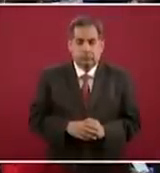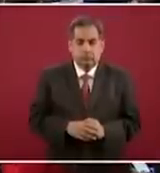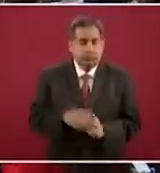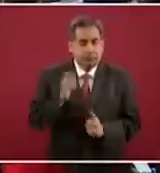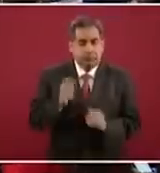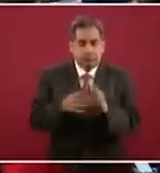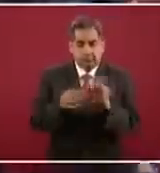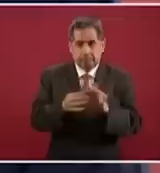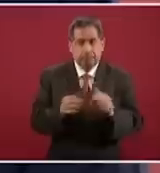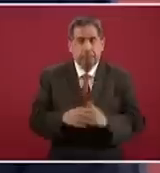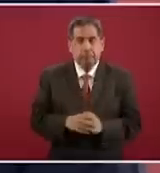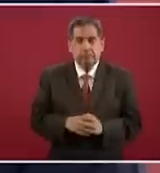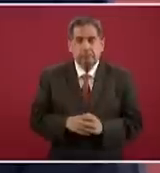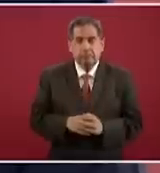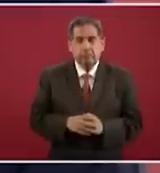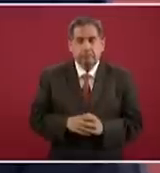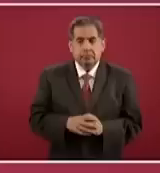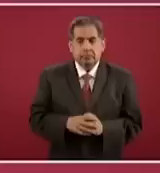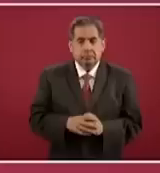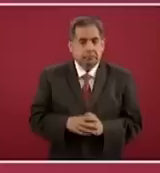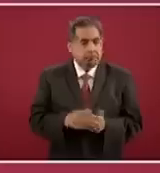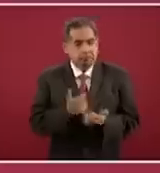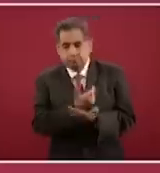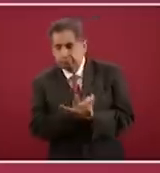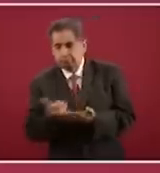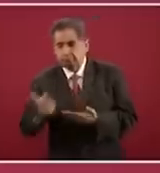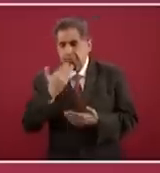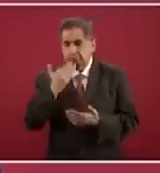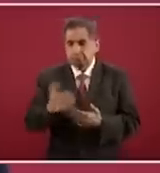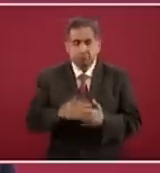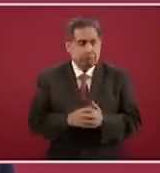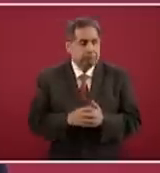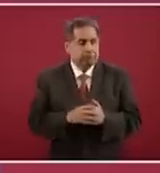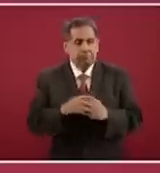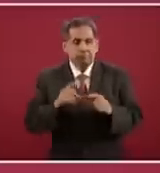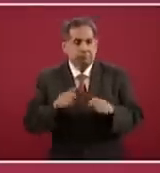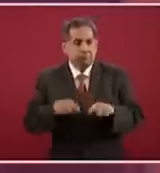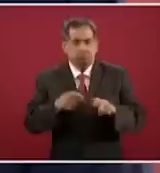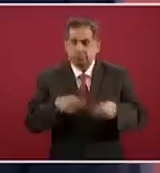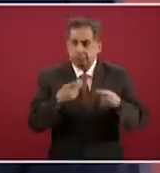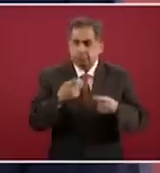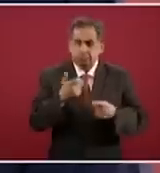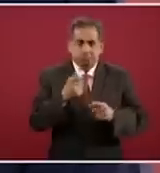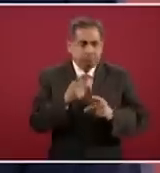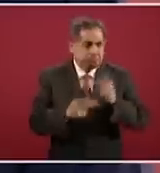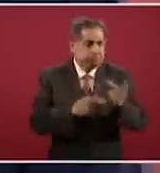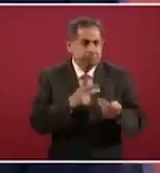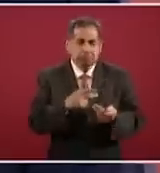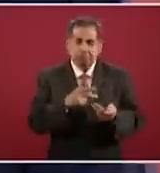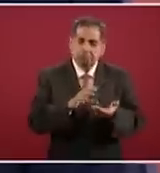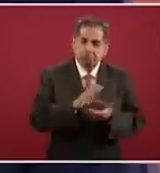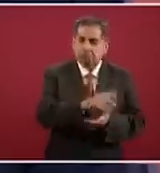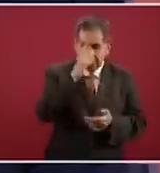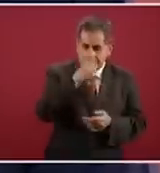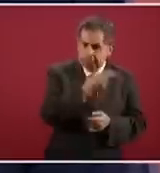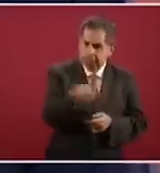Es decir, buenos salarios, prestaciones para los trabajadores.